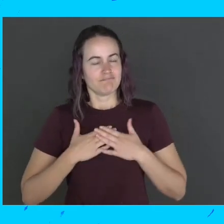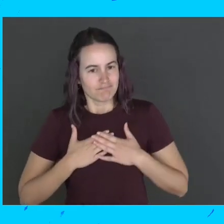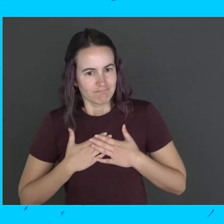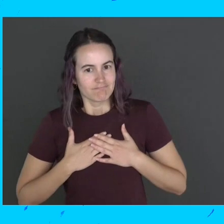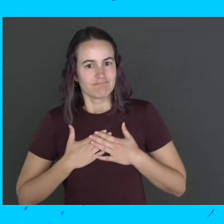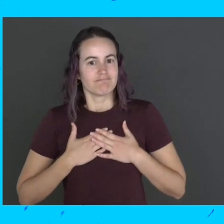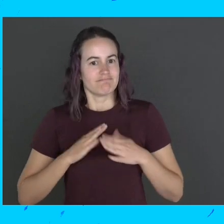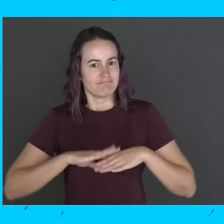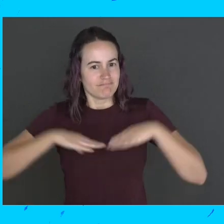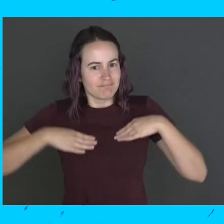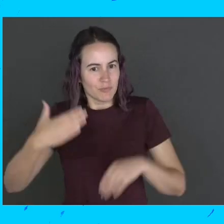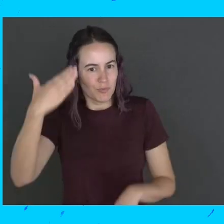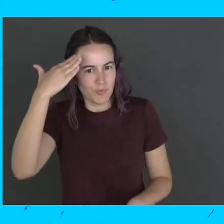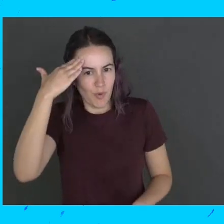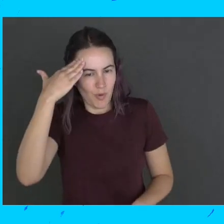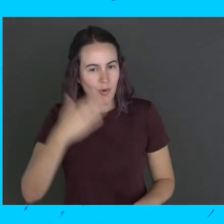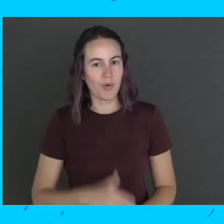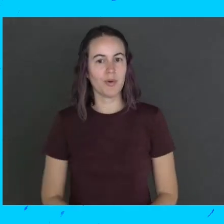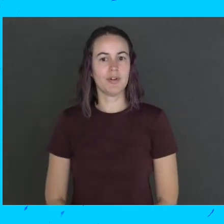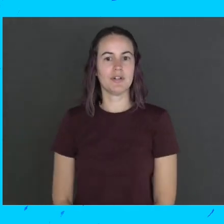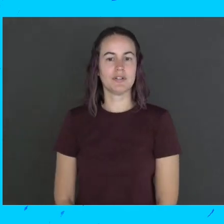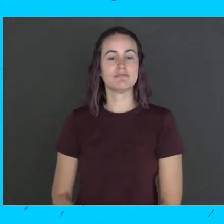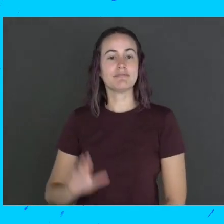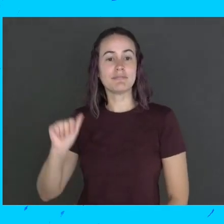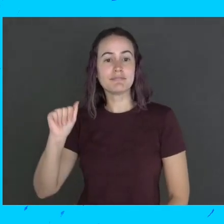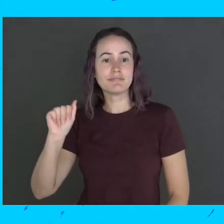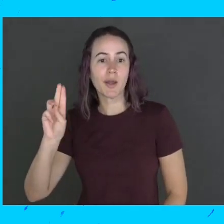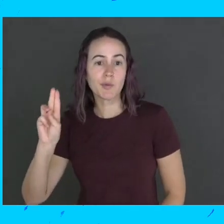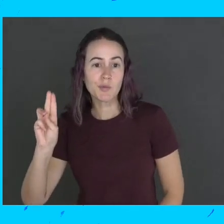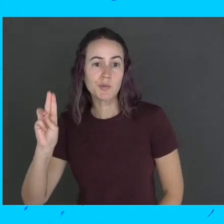vemos, hablamos sobre el objetivo,